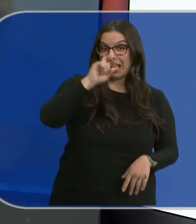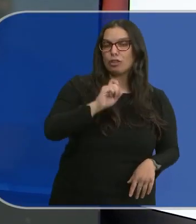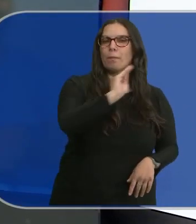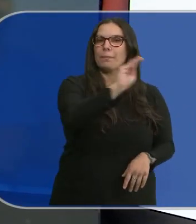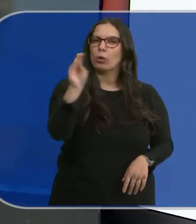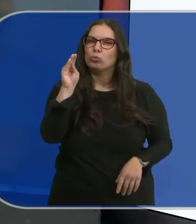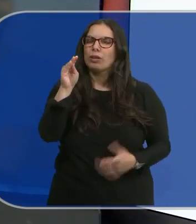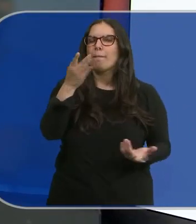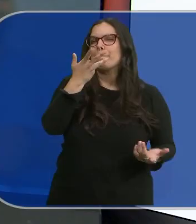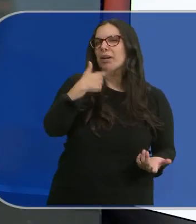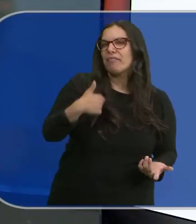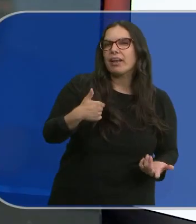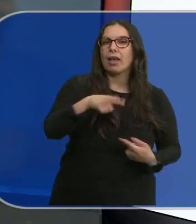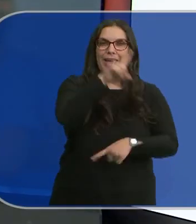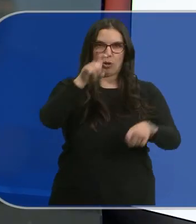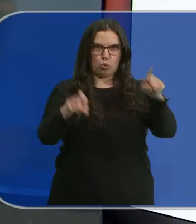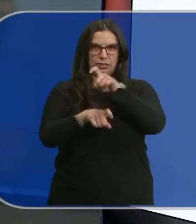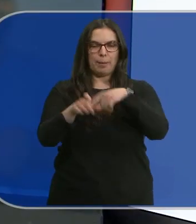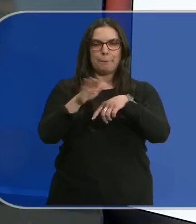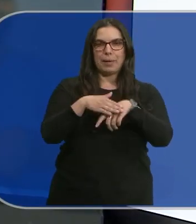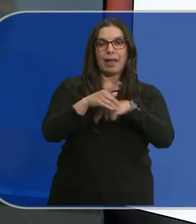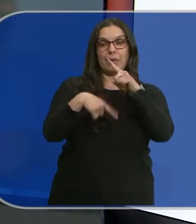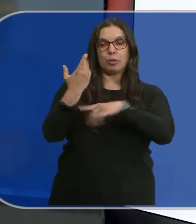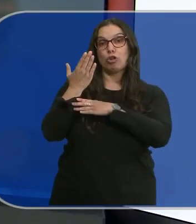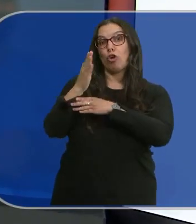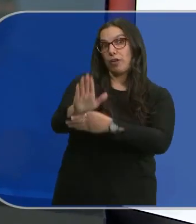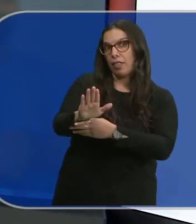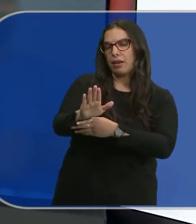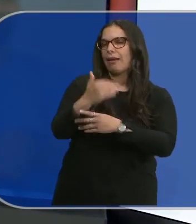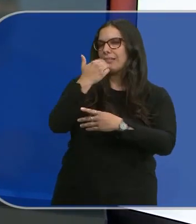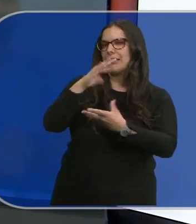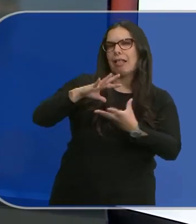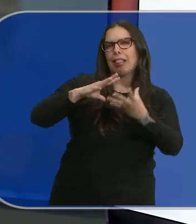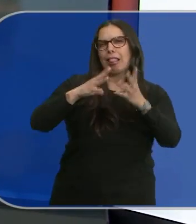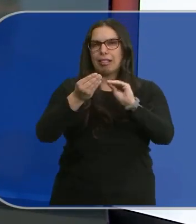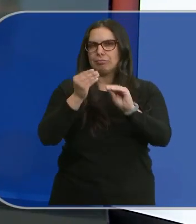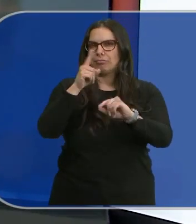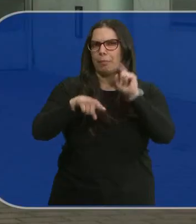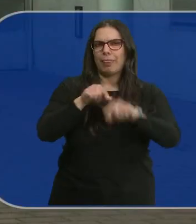por sus preferencias concretas en una encuesta para plantearles una oferta casi a la medida.